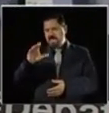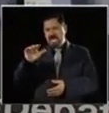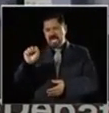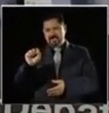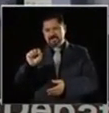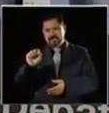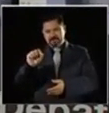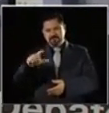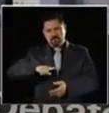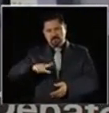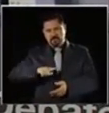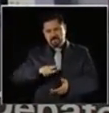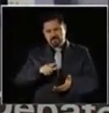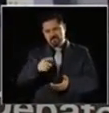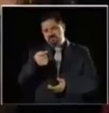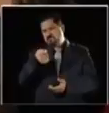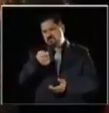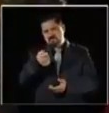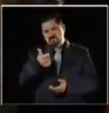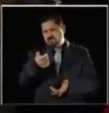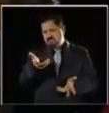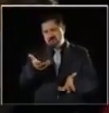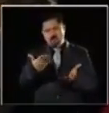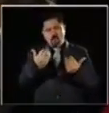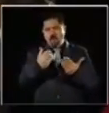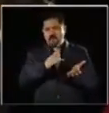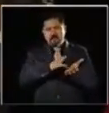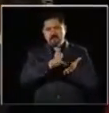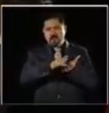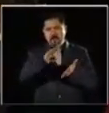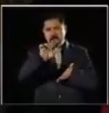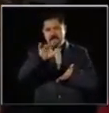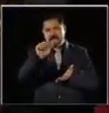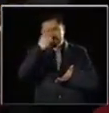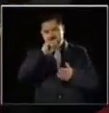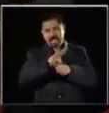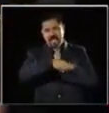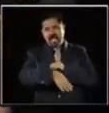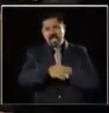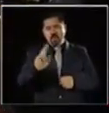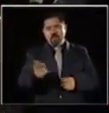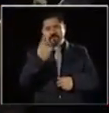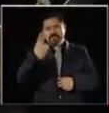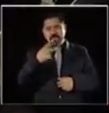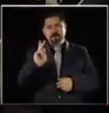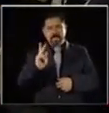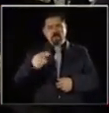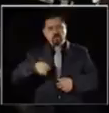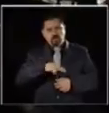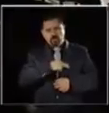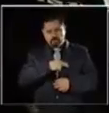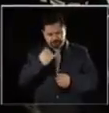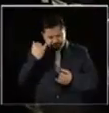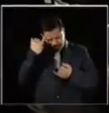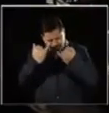no tienen becas así para las universidades pero le daríamos todas las facilidades en